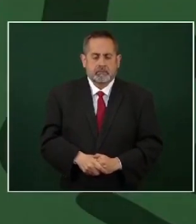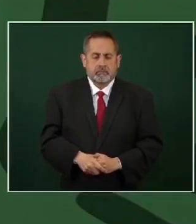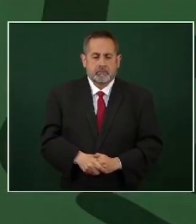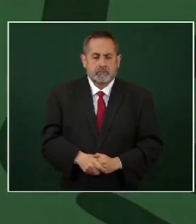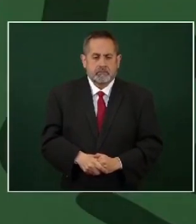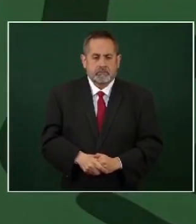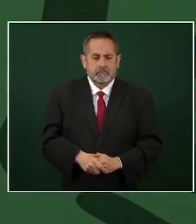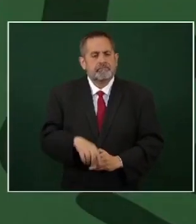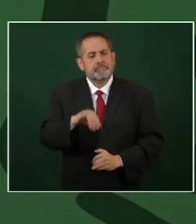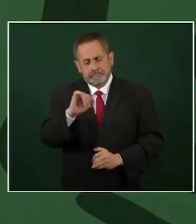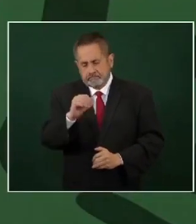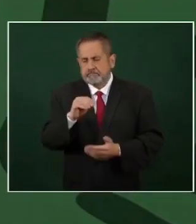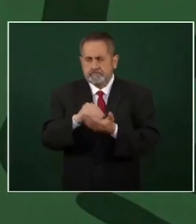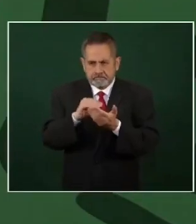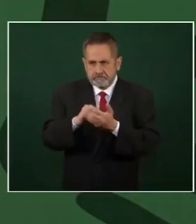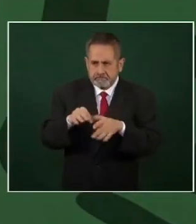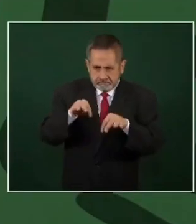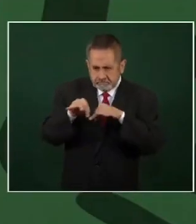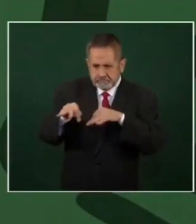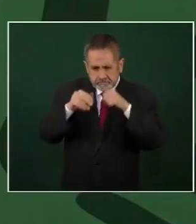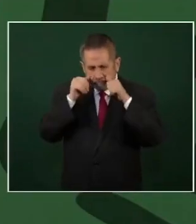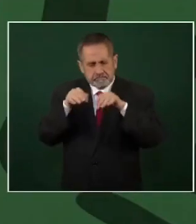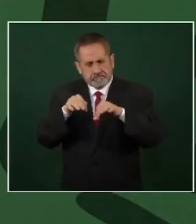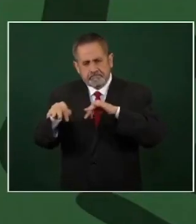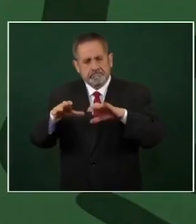se está trabajando. Hay